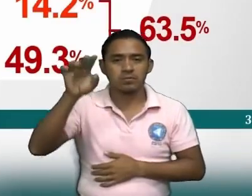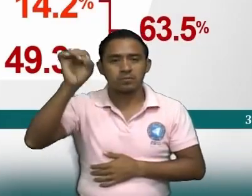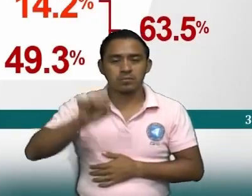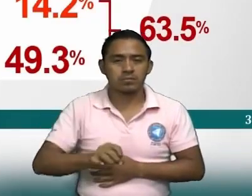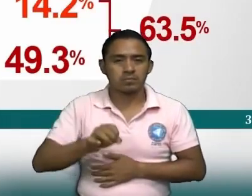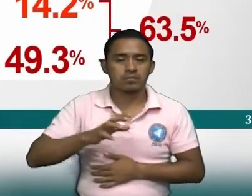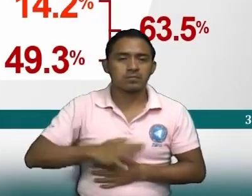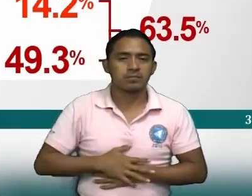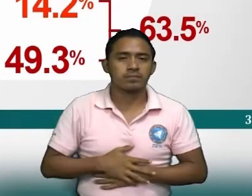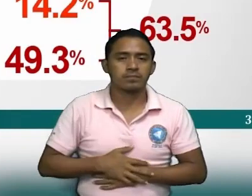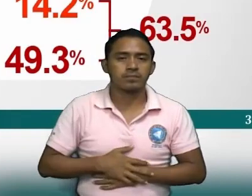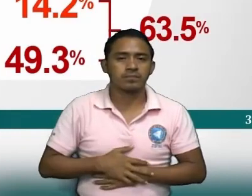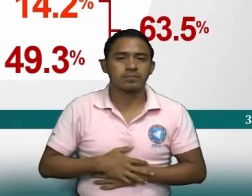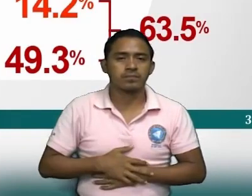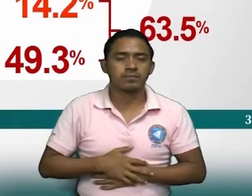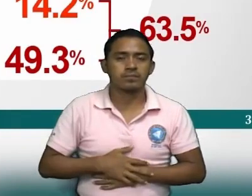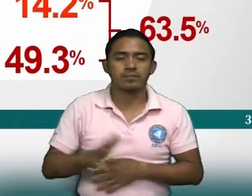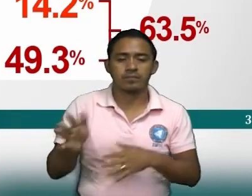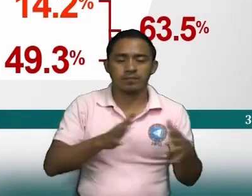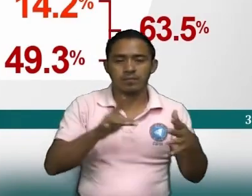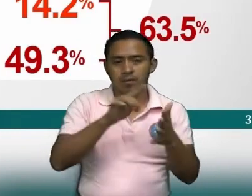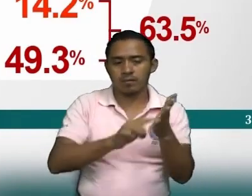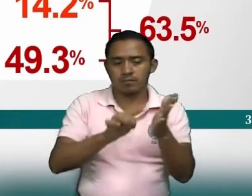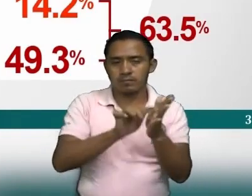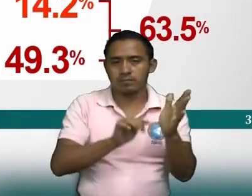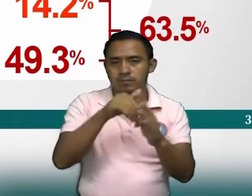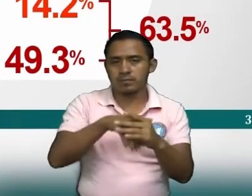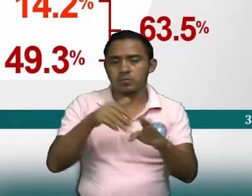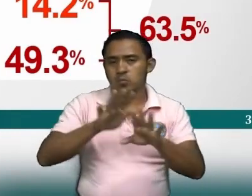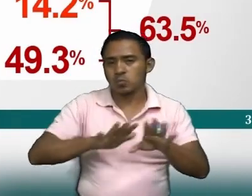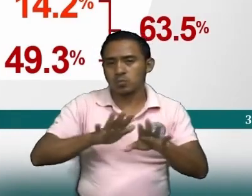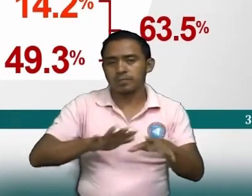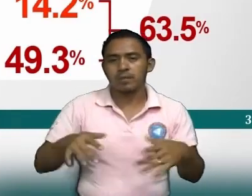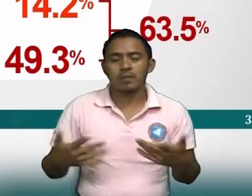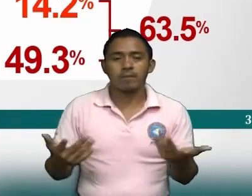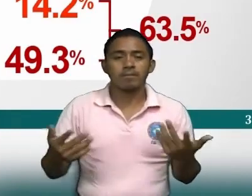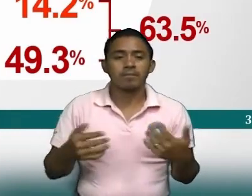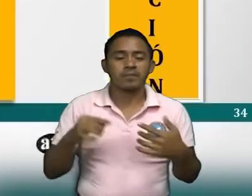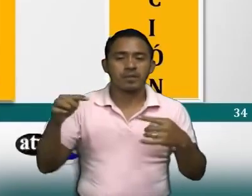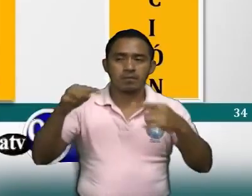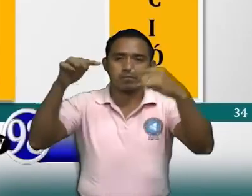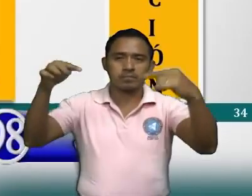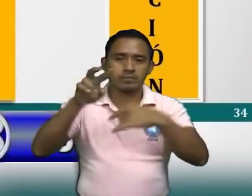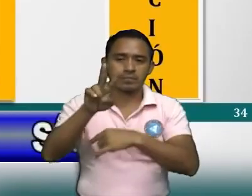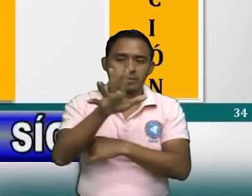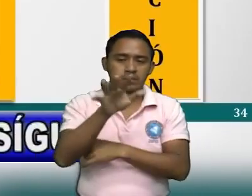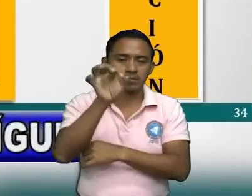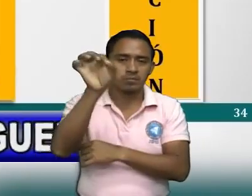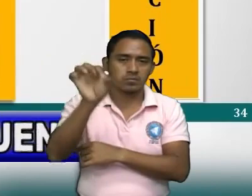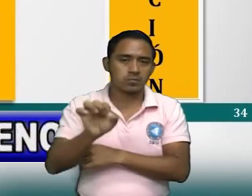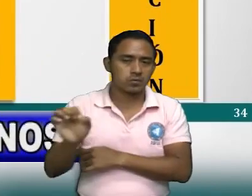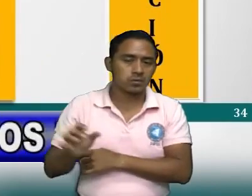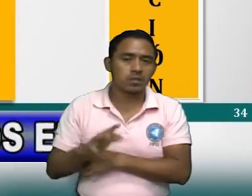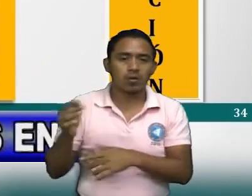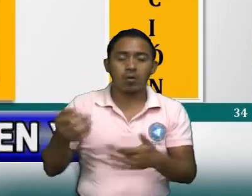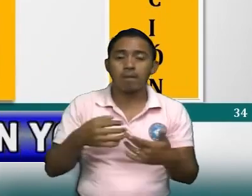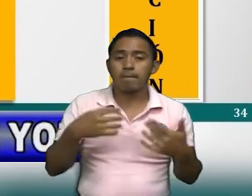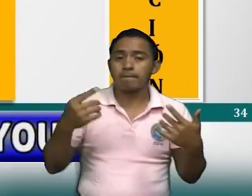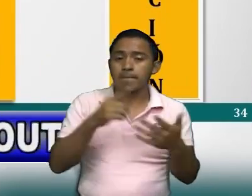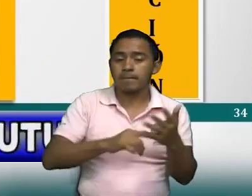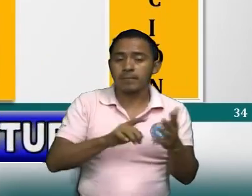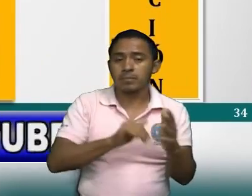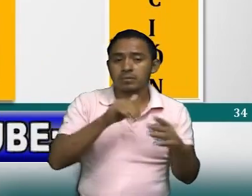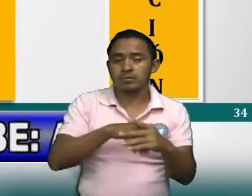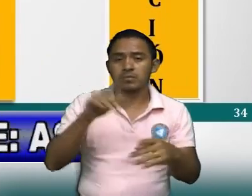14.2%. Y un voto suave en contra es de 25 y un voto duro en contra